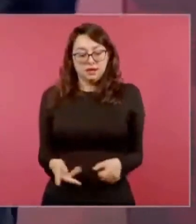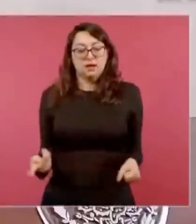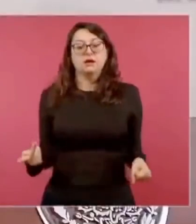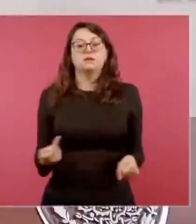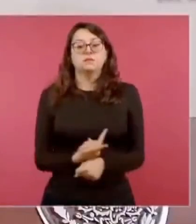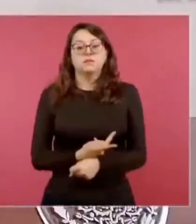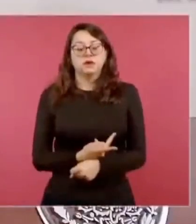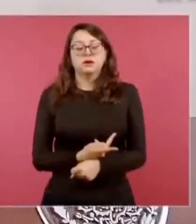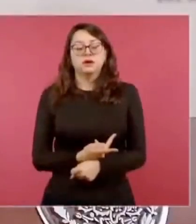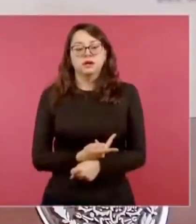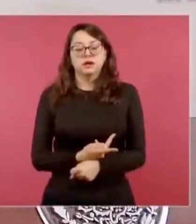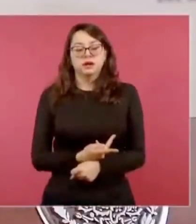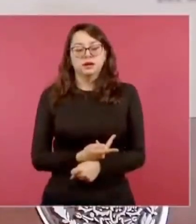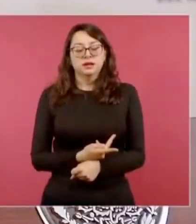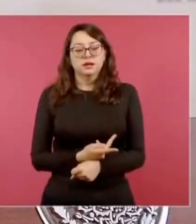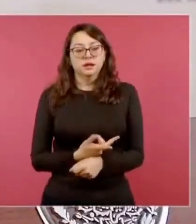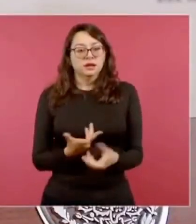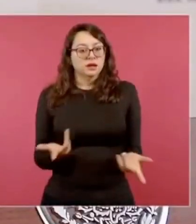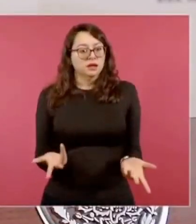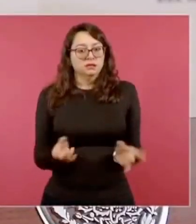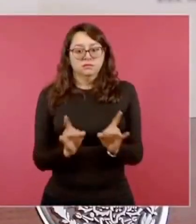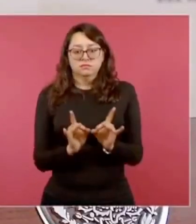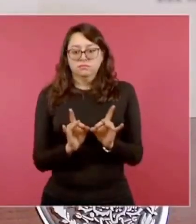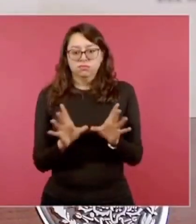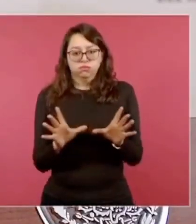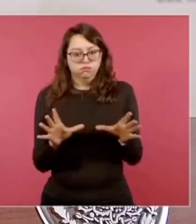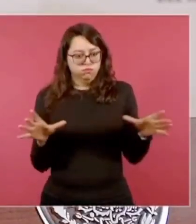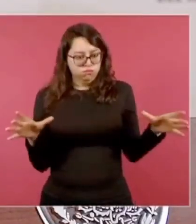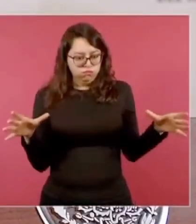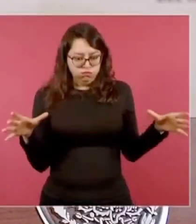se constituye un grupo compacto,